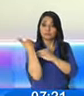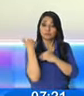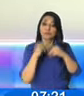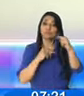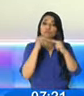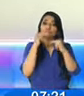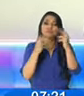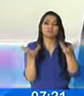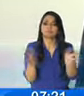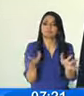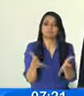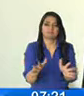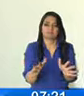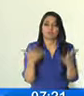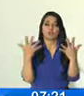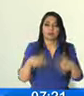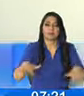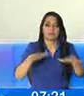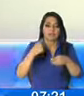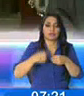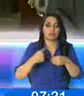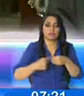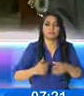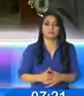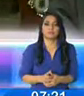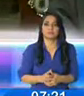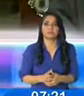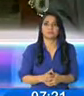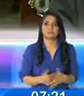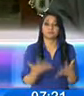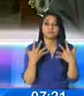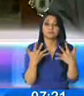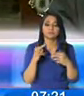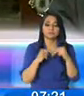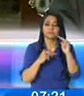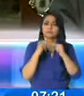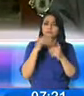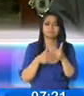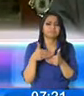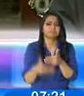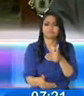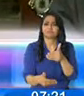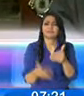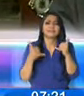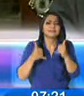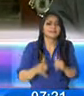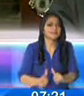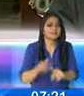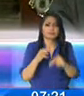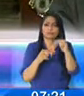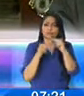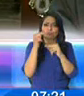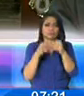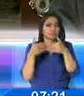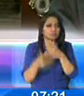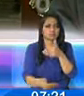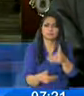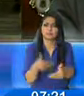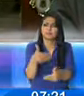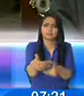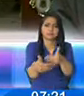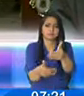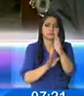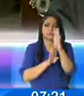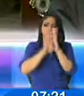construcción de esta gran obra en la ciudad de Quito la obra está muy adelantada está en muchos de los temas por